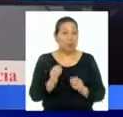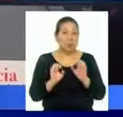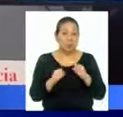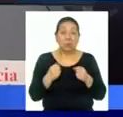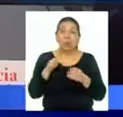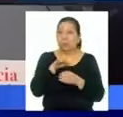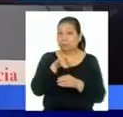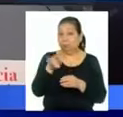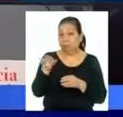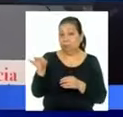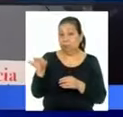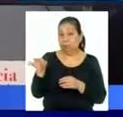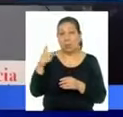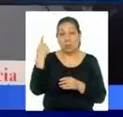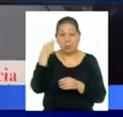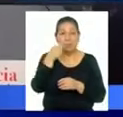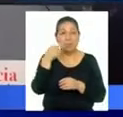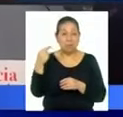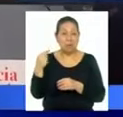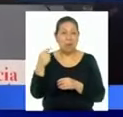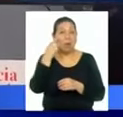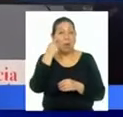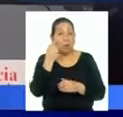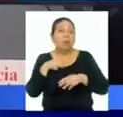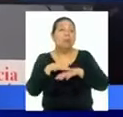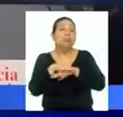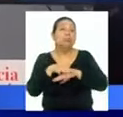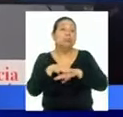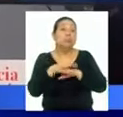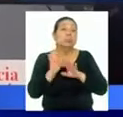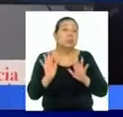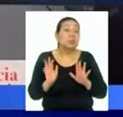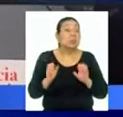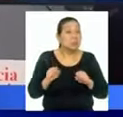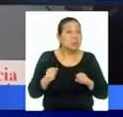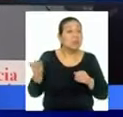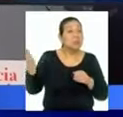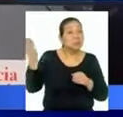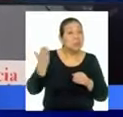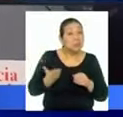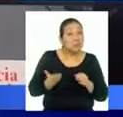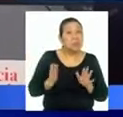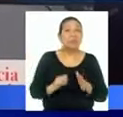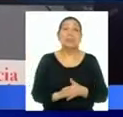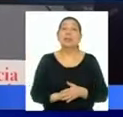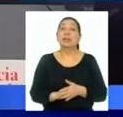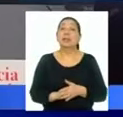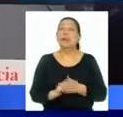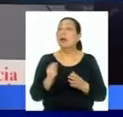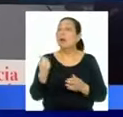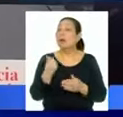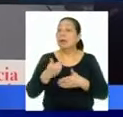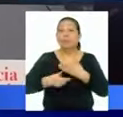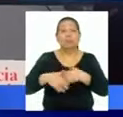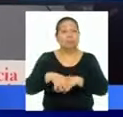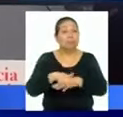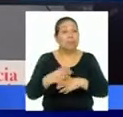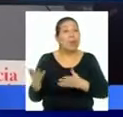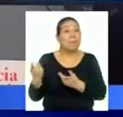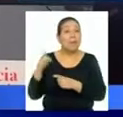podido viajar hace algunas semanas a ver directamente este caso y poder de alguna manera acelerar el proceso